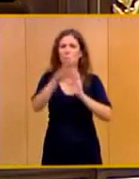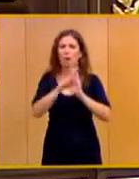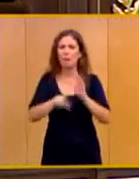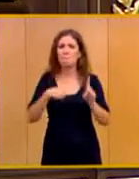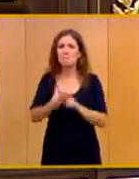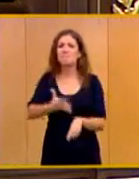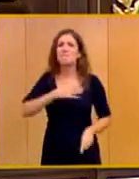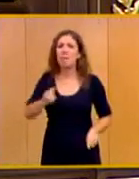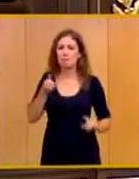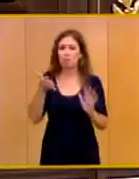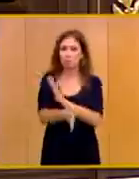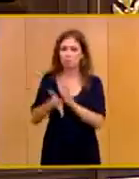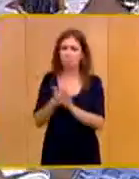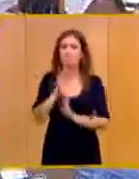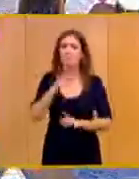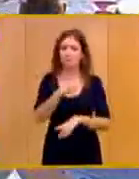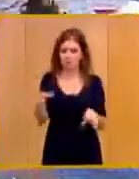ciudadanos.